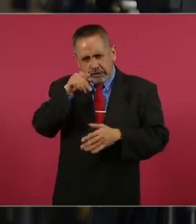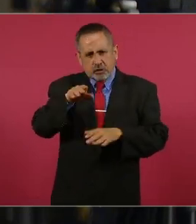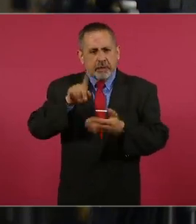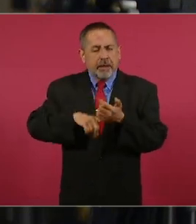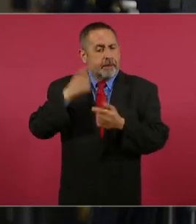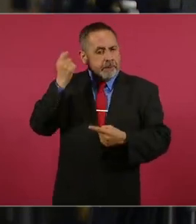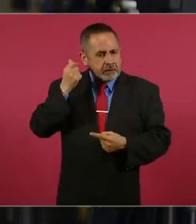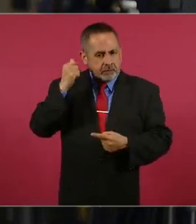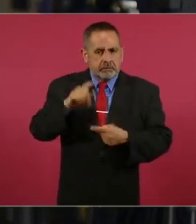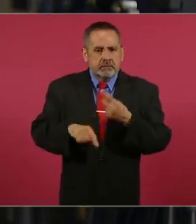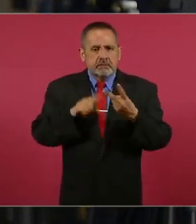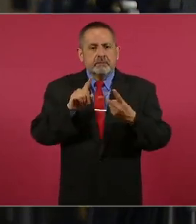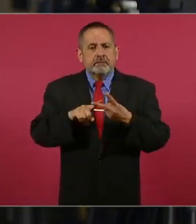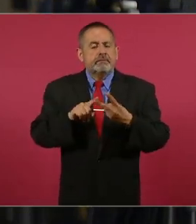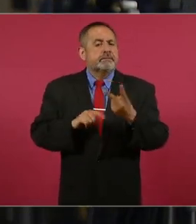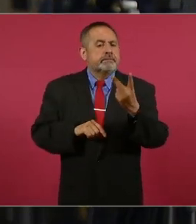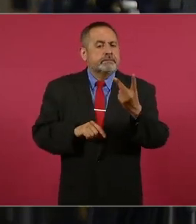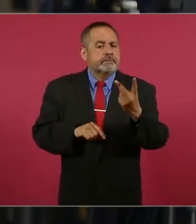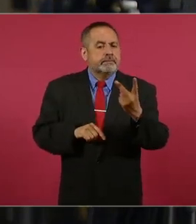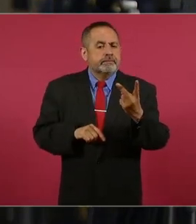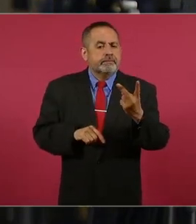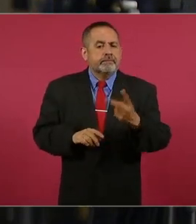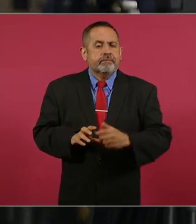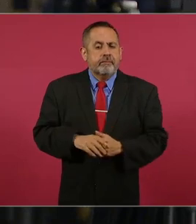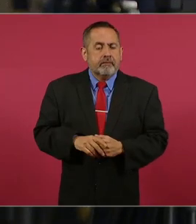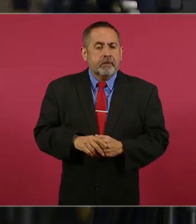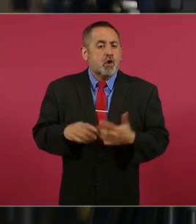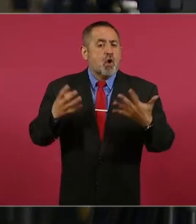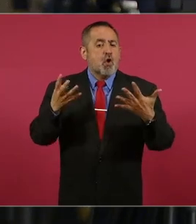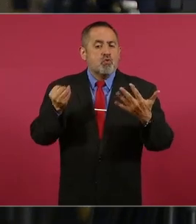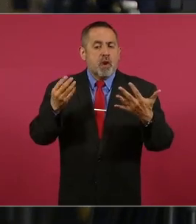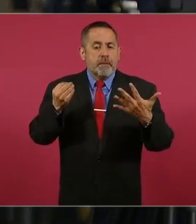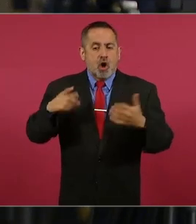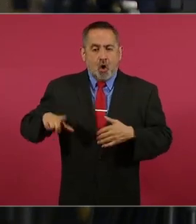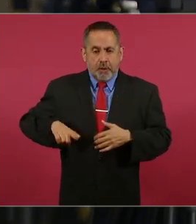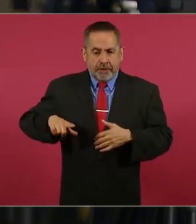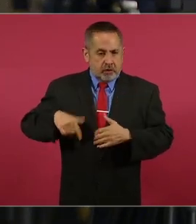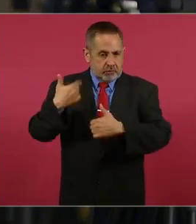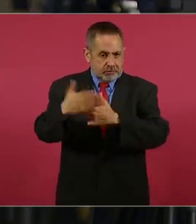pensiones. La segunda es, ahora que 9 gobernadores salen